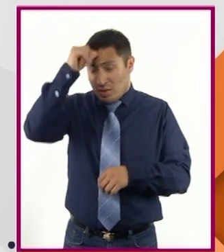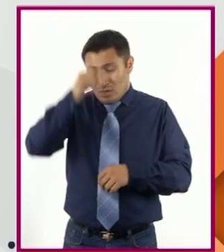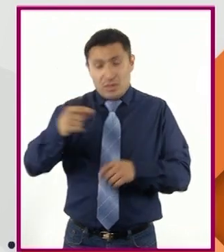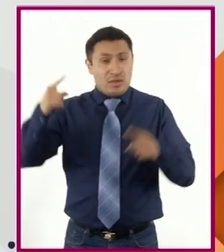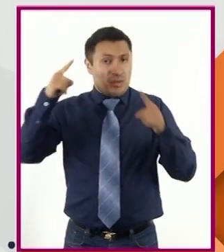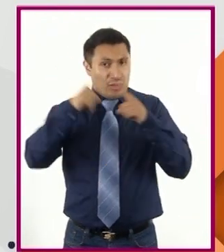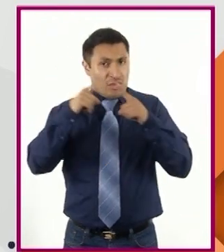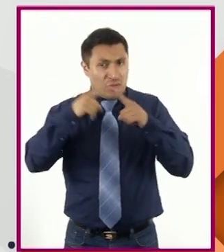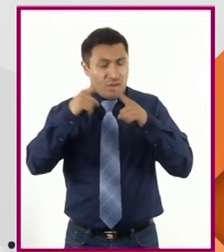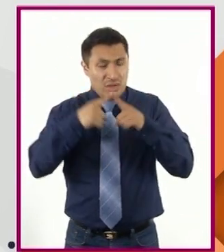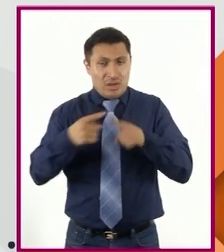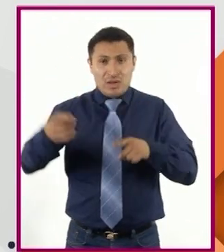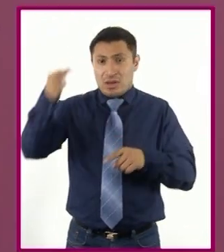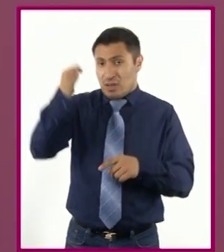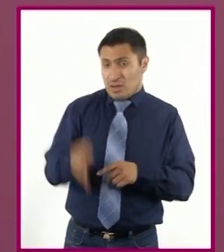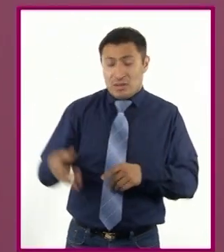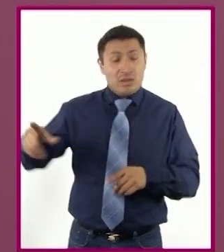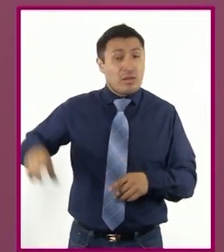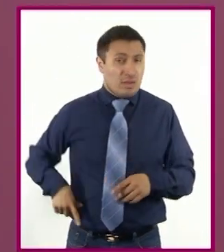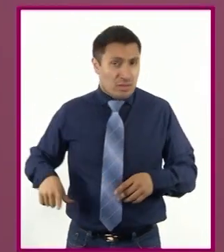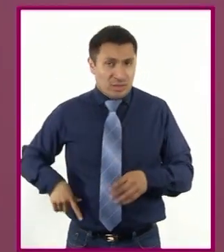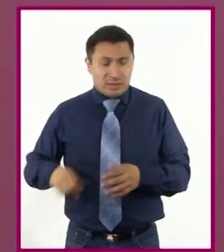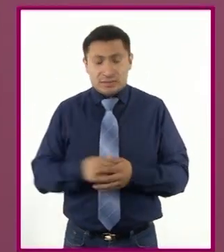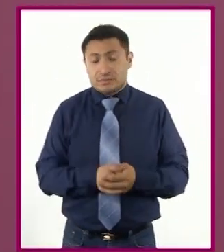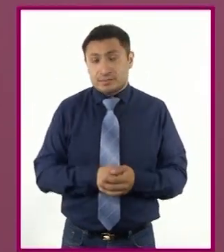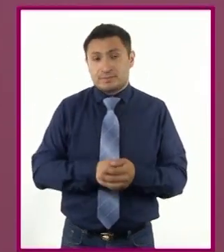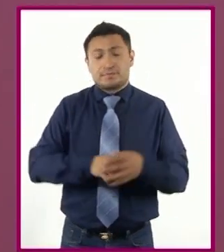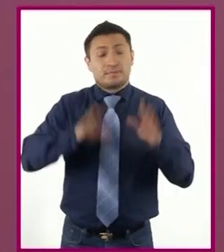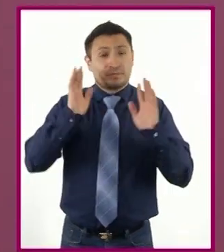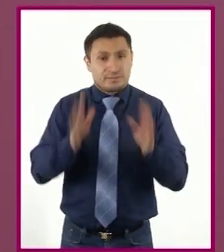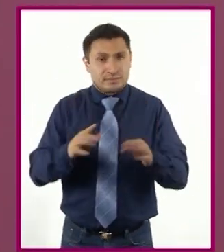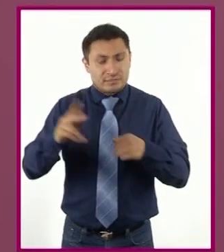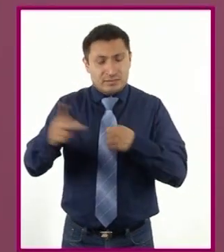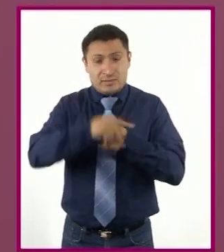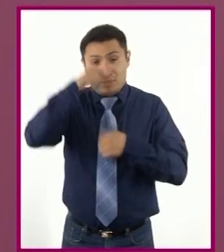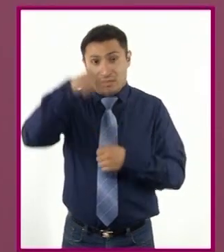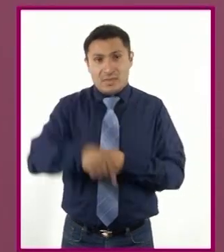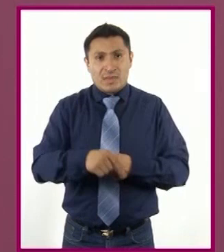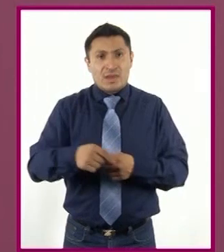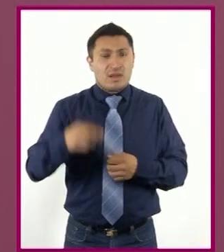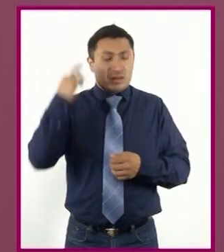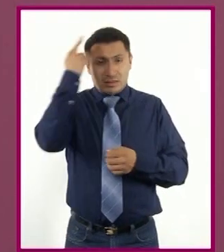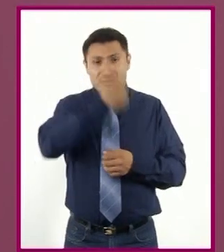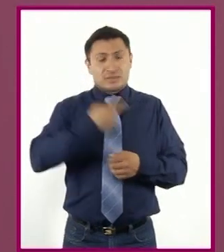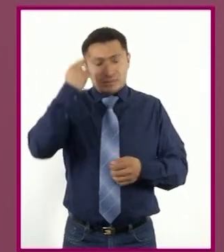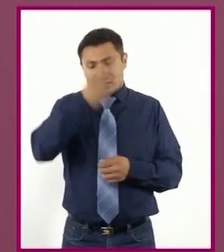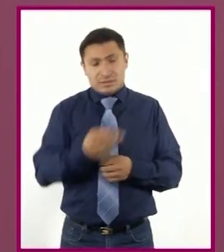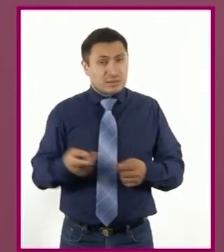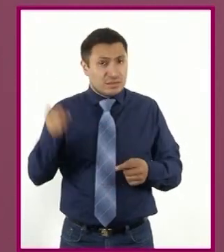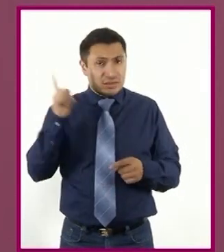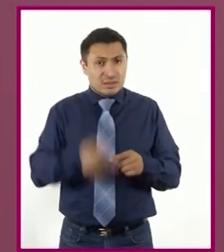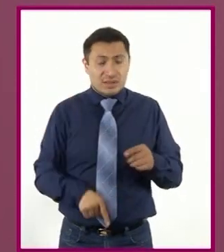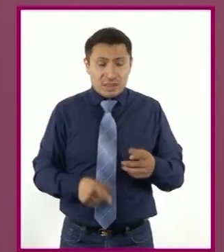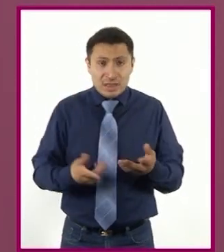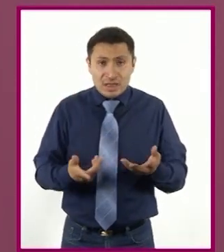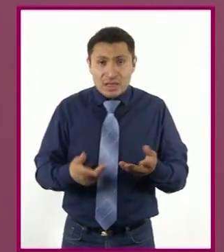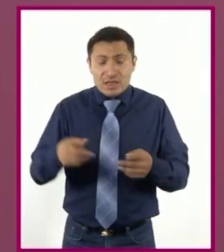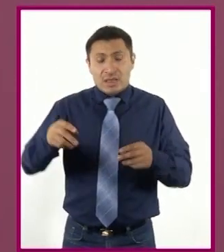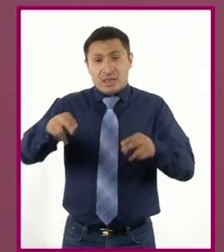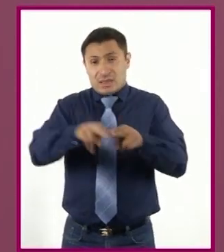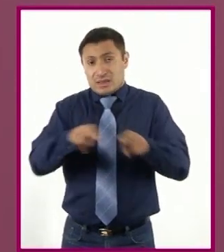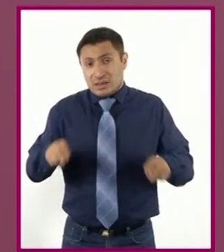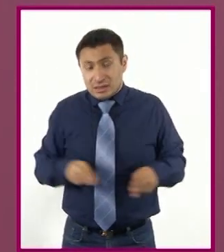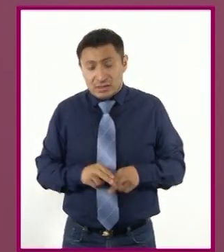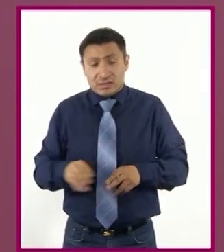se sometería al Estado. Una vez en nuestro país, ratificó la desamortización y nacionalización de los